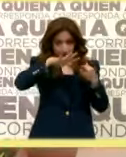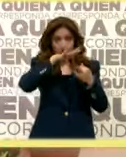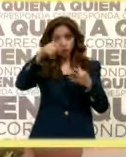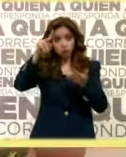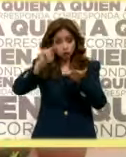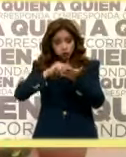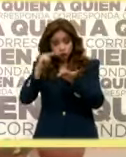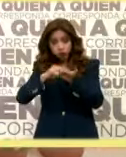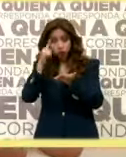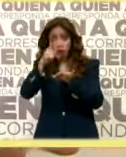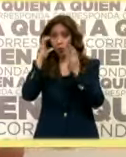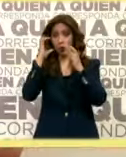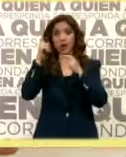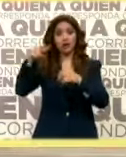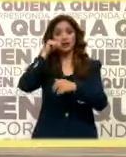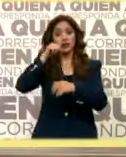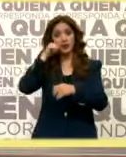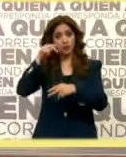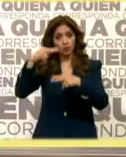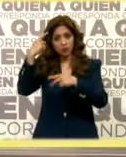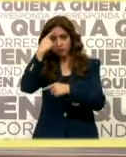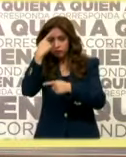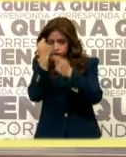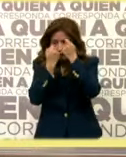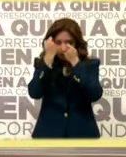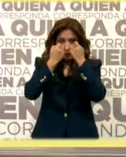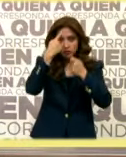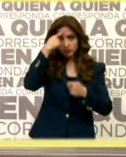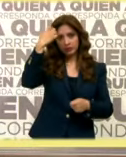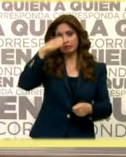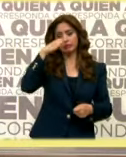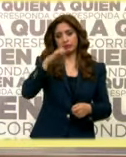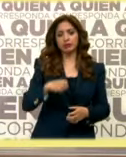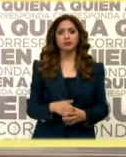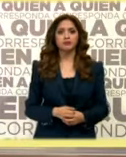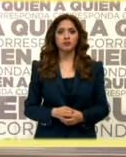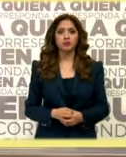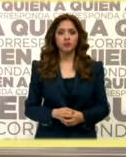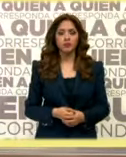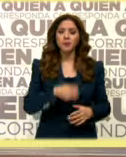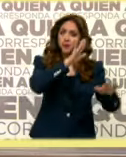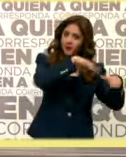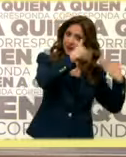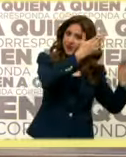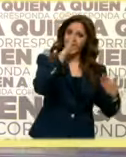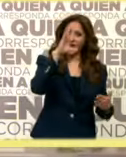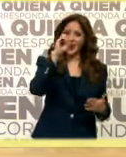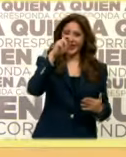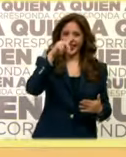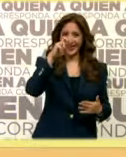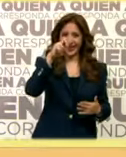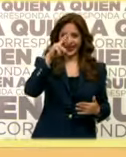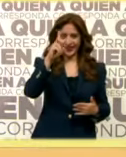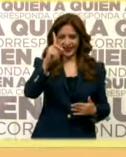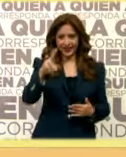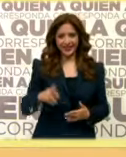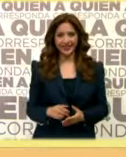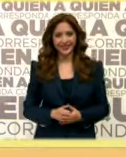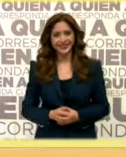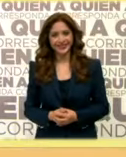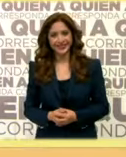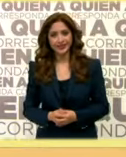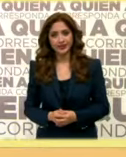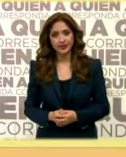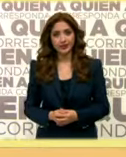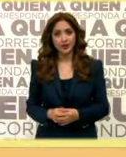con lo que le diga, ¿eh? Se lo botanea, ¿eh? Es ágil el Capi, ¿eh? Es ágil, es ágil. ¿Al contenedor? Vamos al contenedor. Jorge, por fin me llegó un